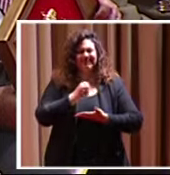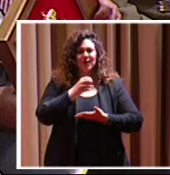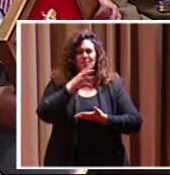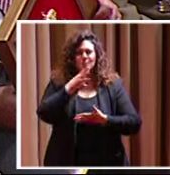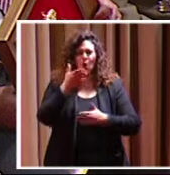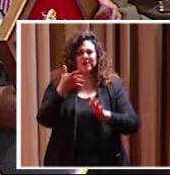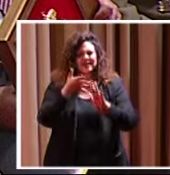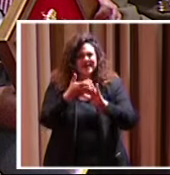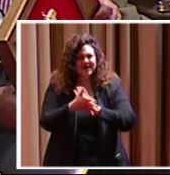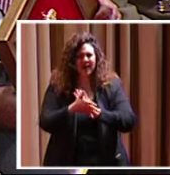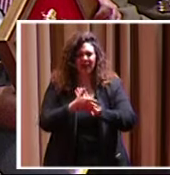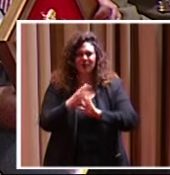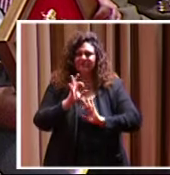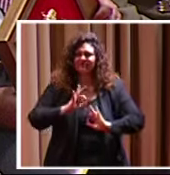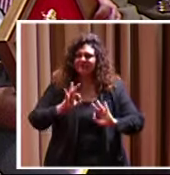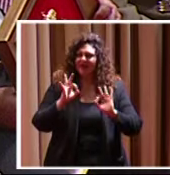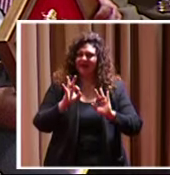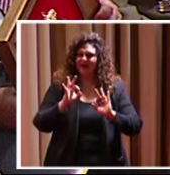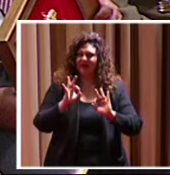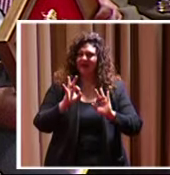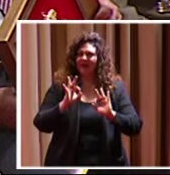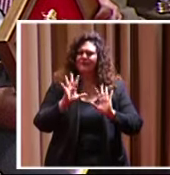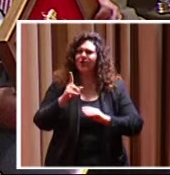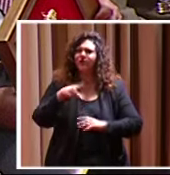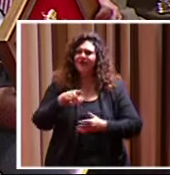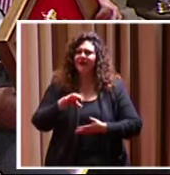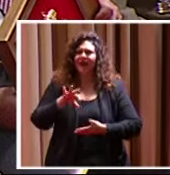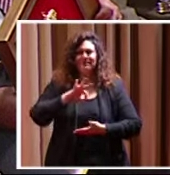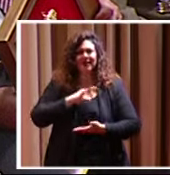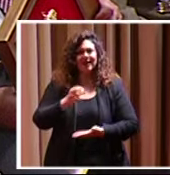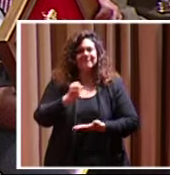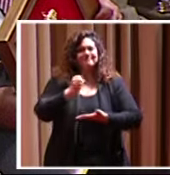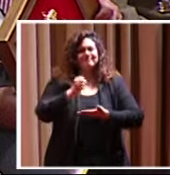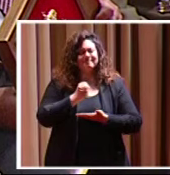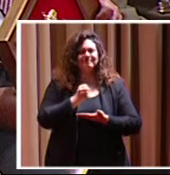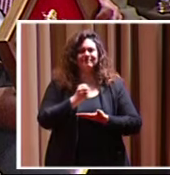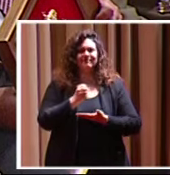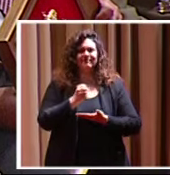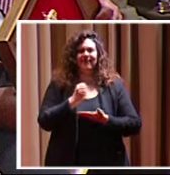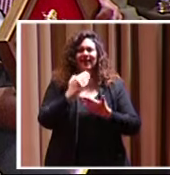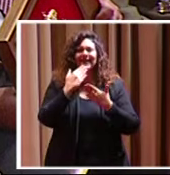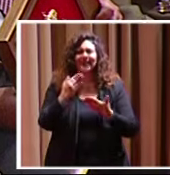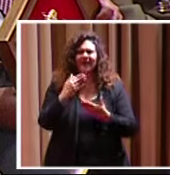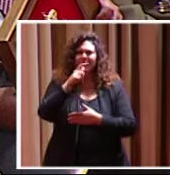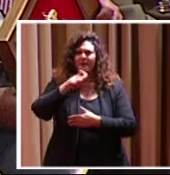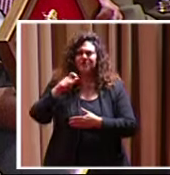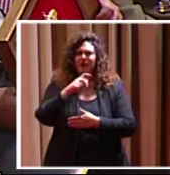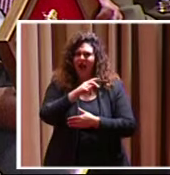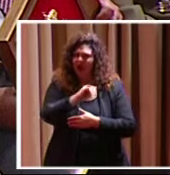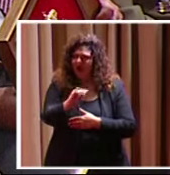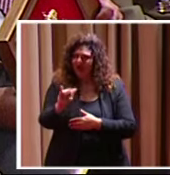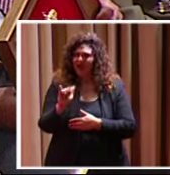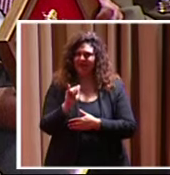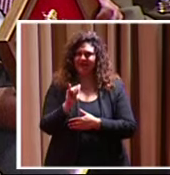representa, pero sobre todo la recojo en compañía de una serie de personas aquí presentes que